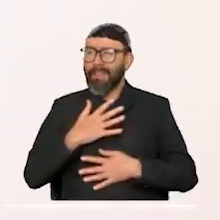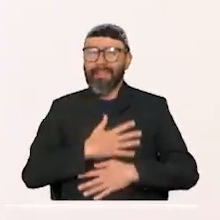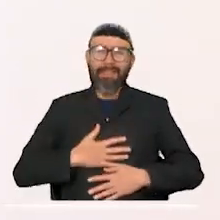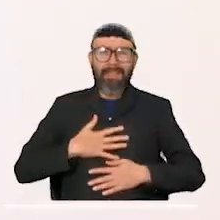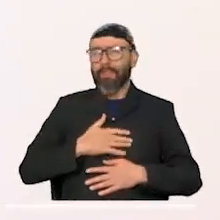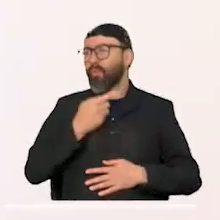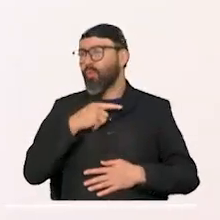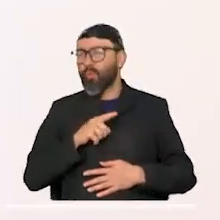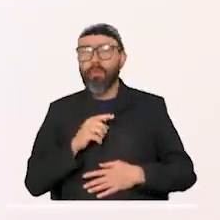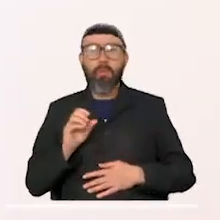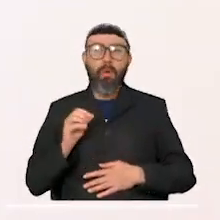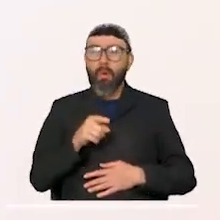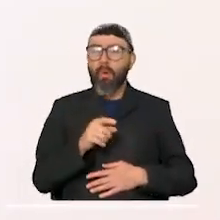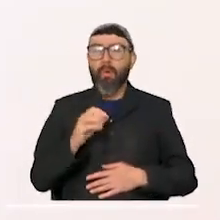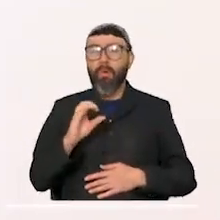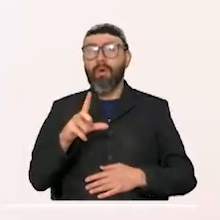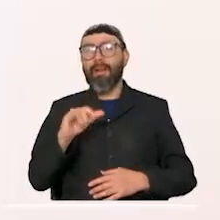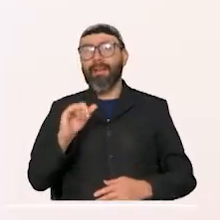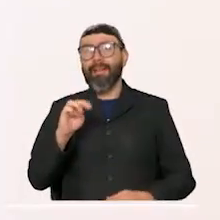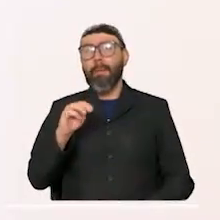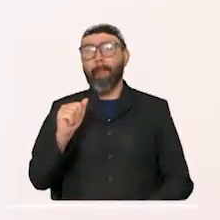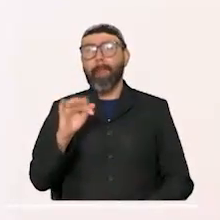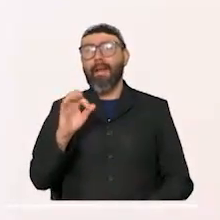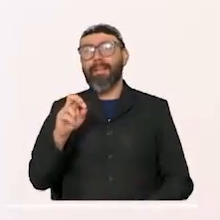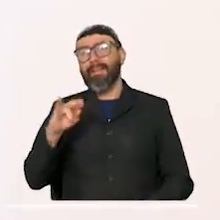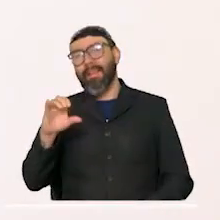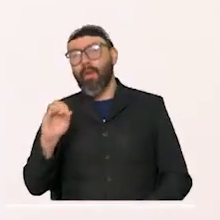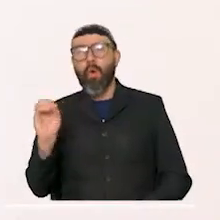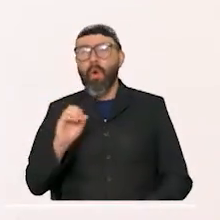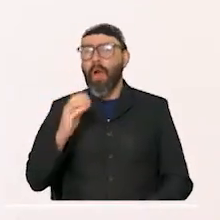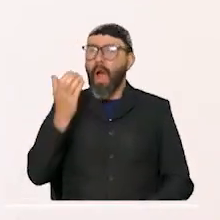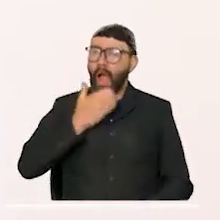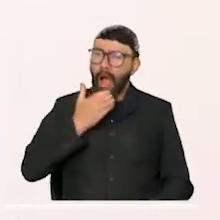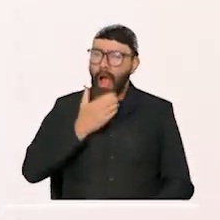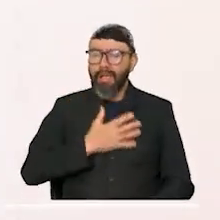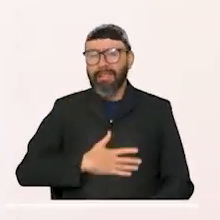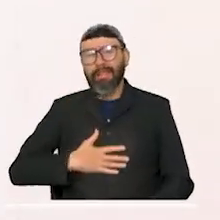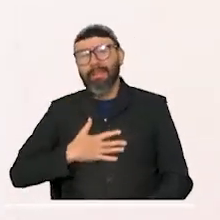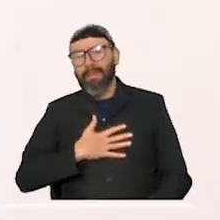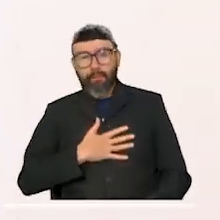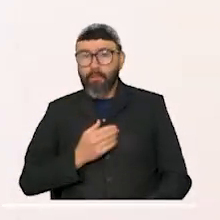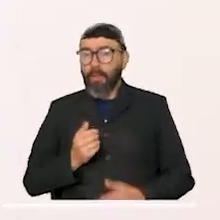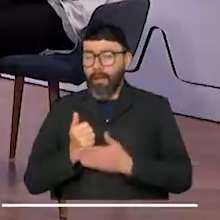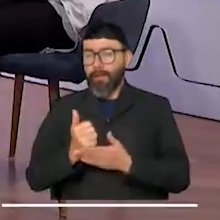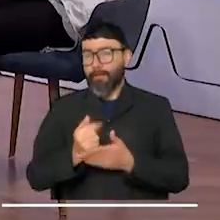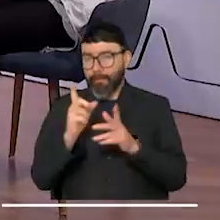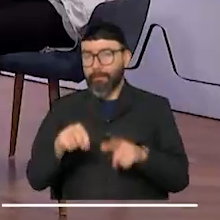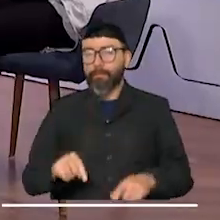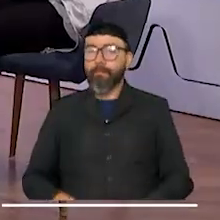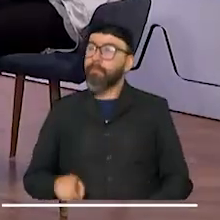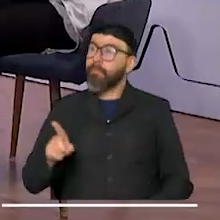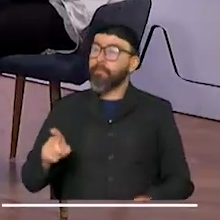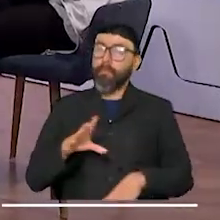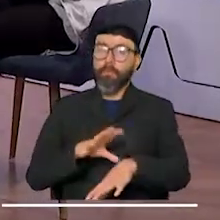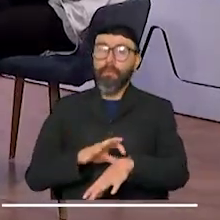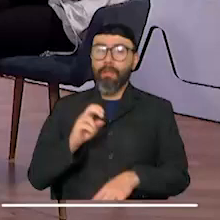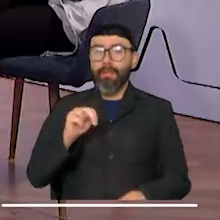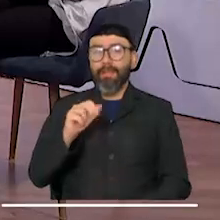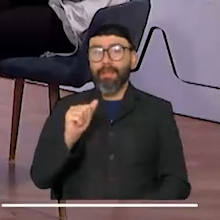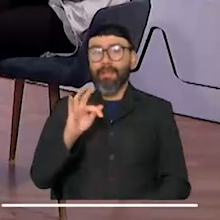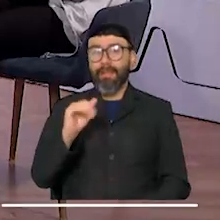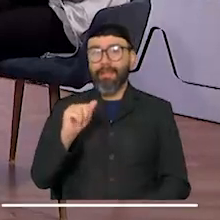climaterio todos los calores ese tipo de síntomas molestos también nos van a ayudar con esto doctor Natalia aquí tenemos